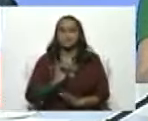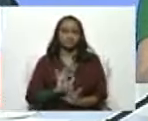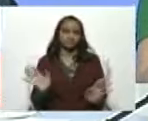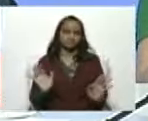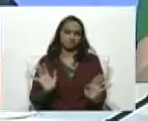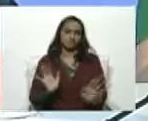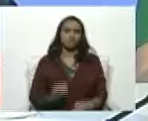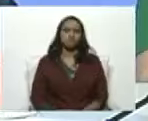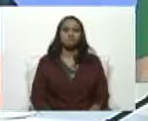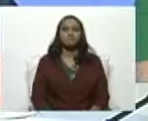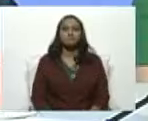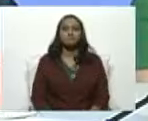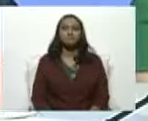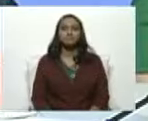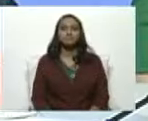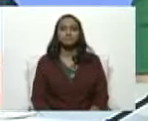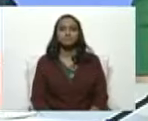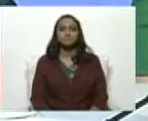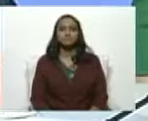CC200.